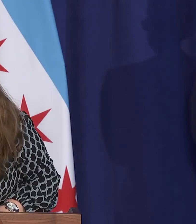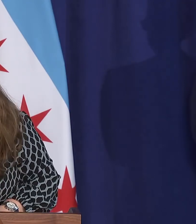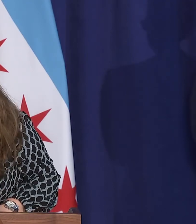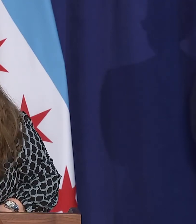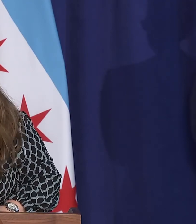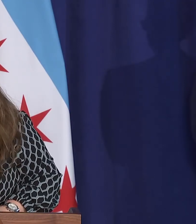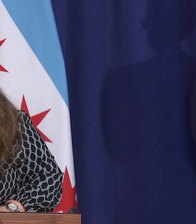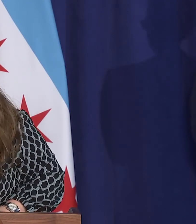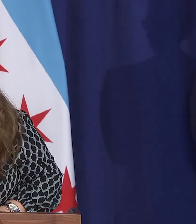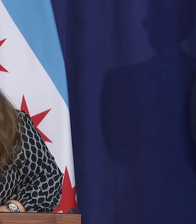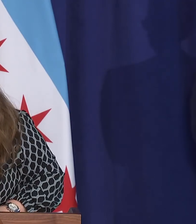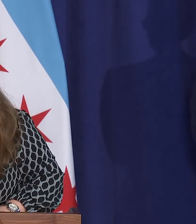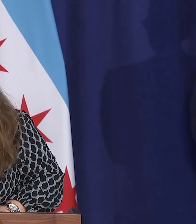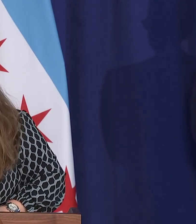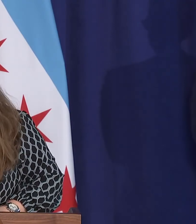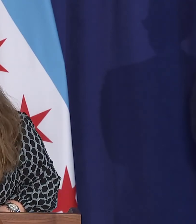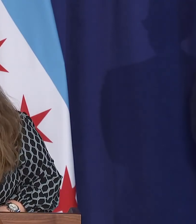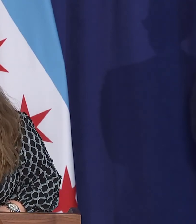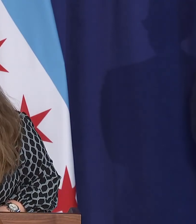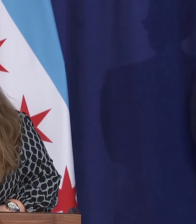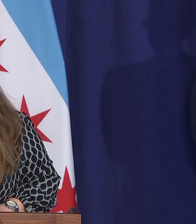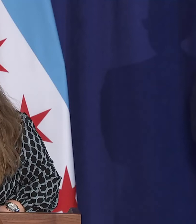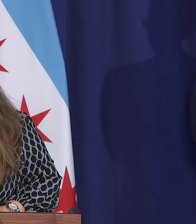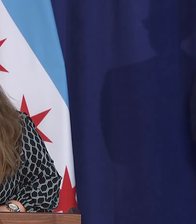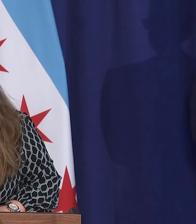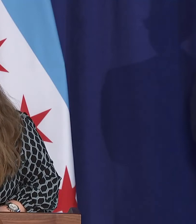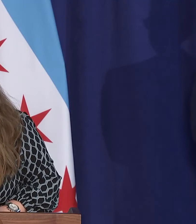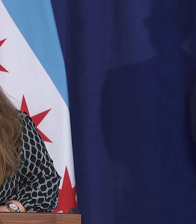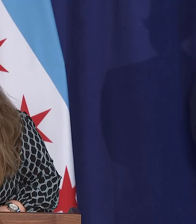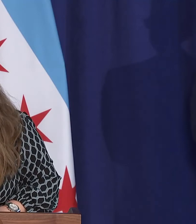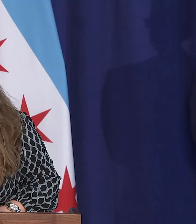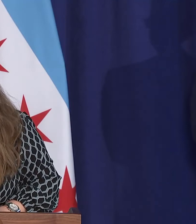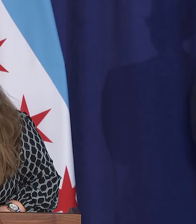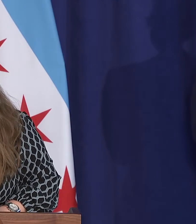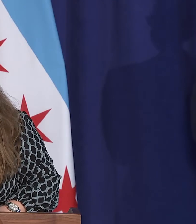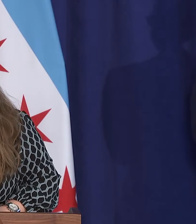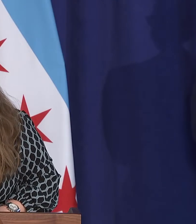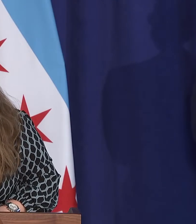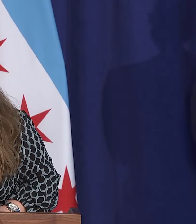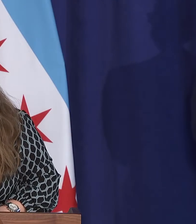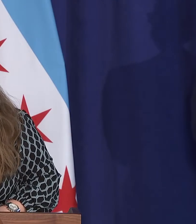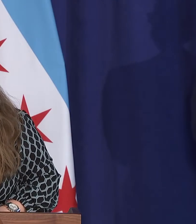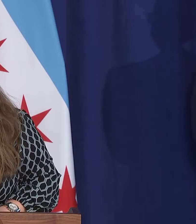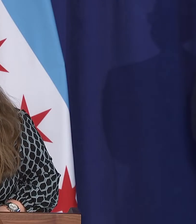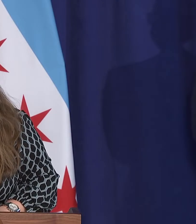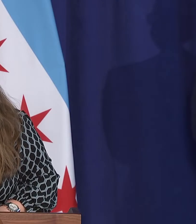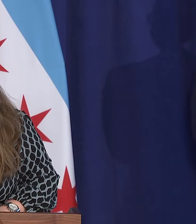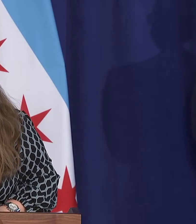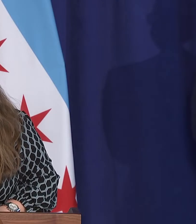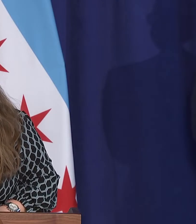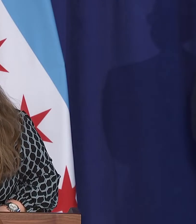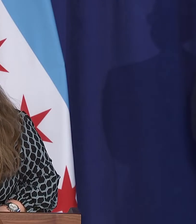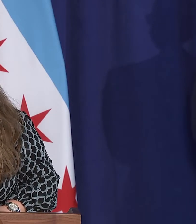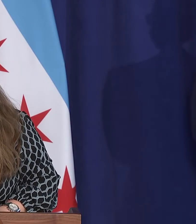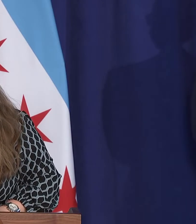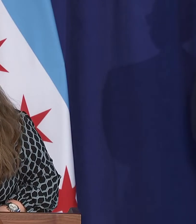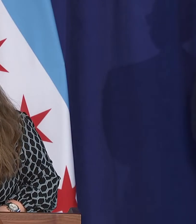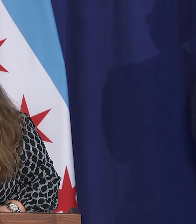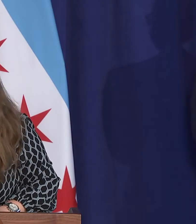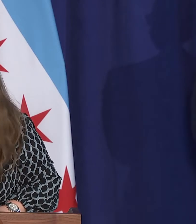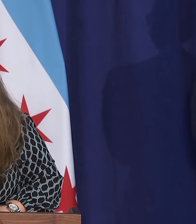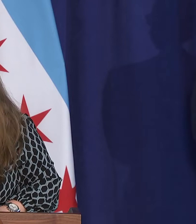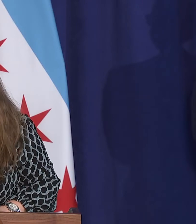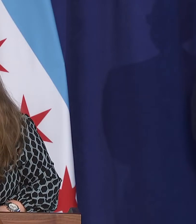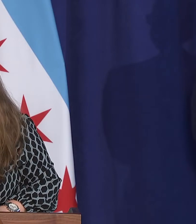y ya podremos vacunar a todo mundo que cae en la fase 1C. En este momento, aproximadamente 1 de